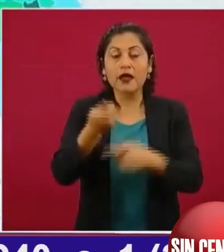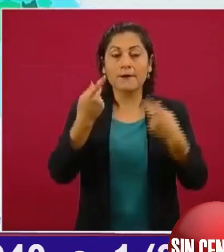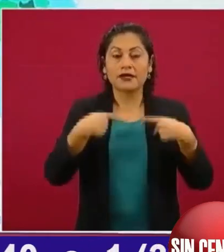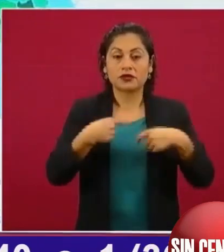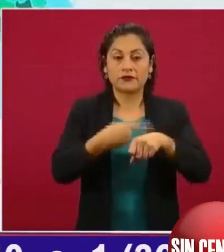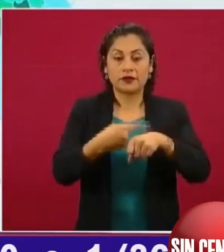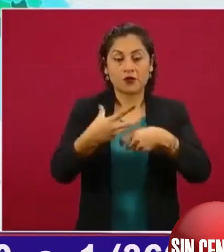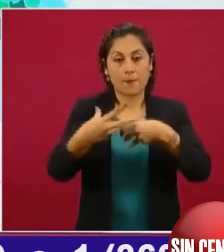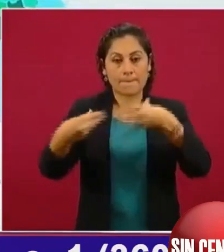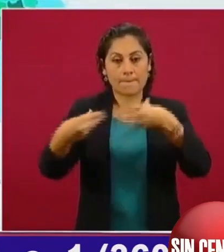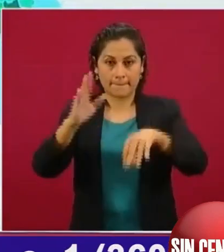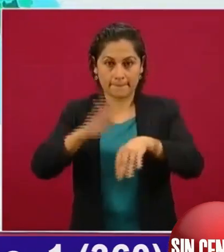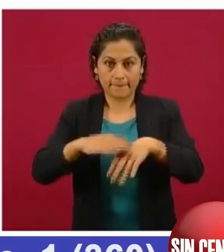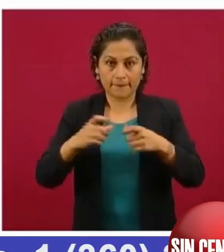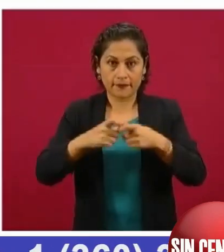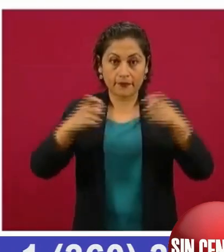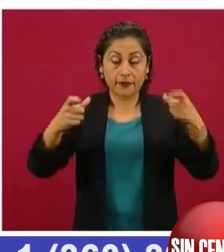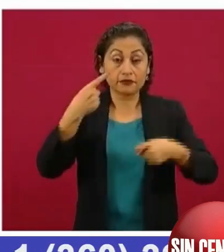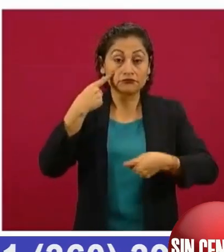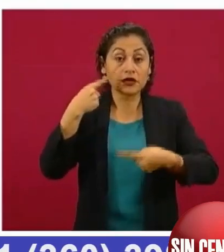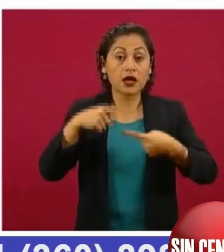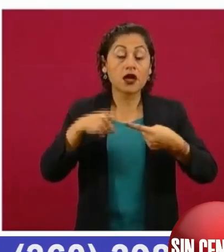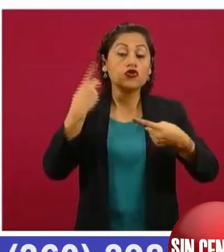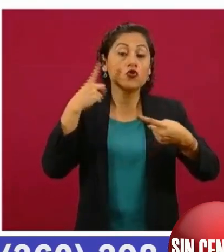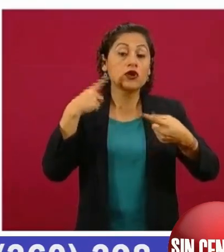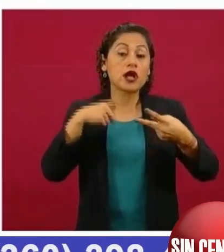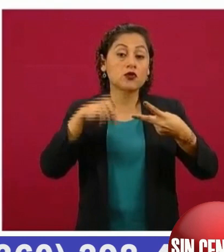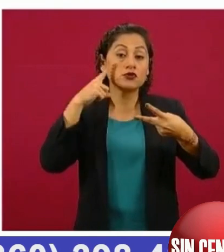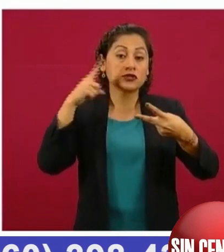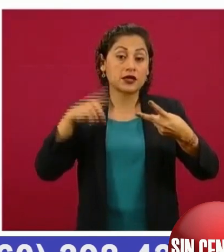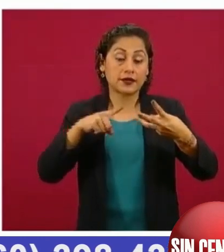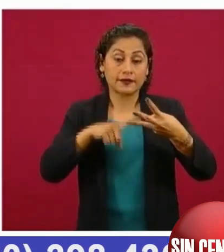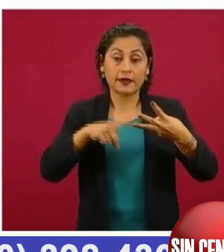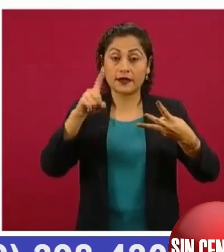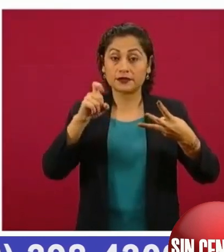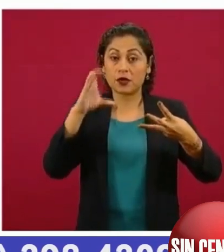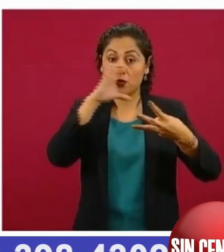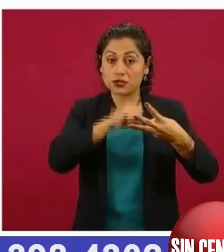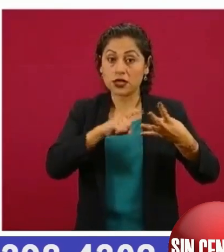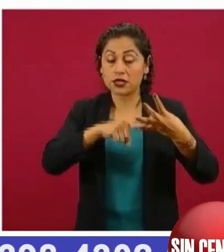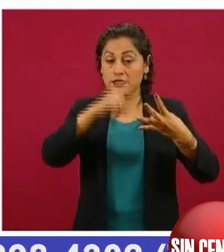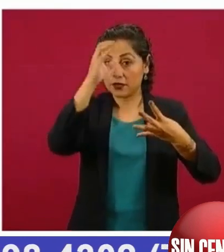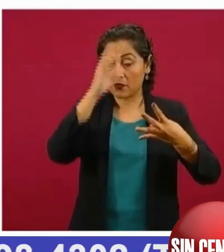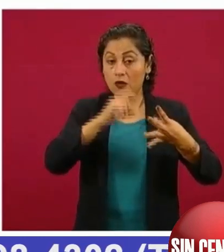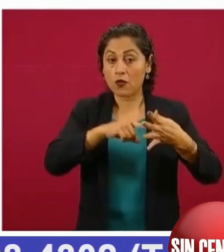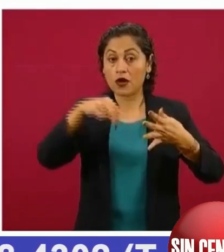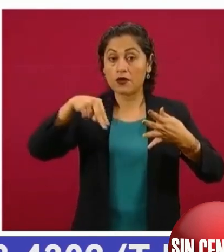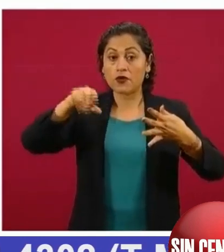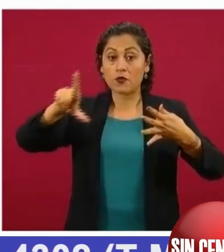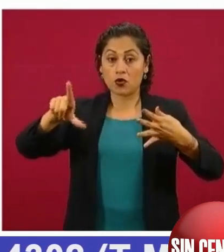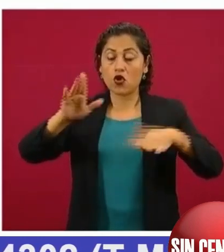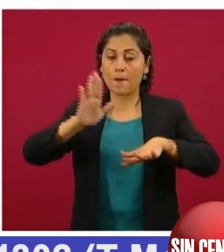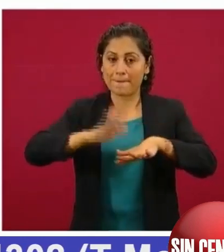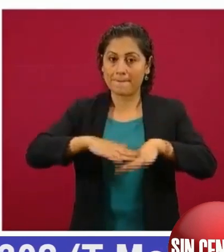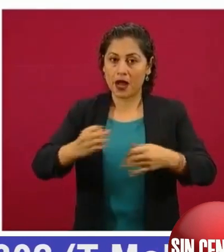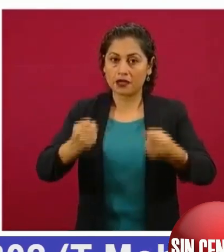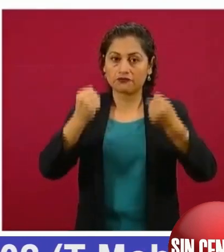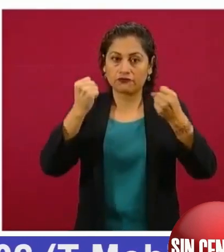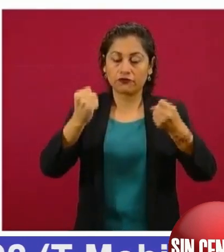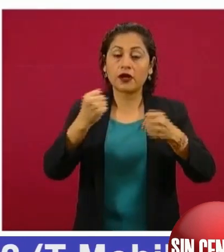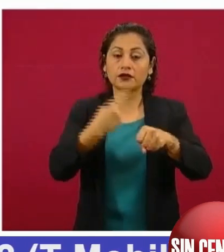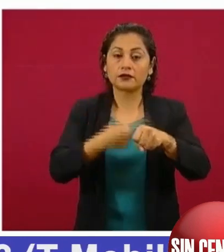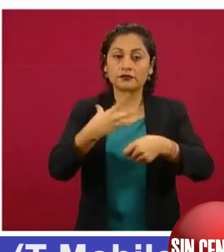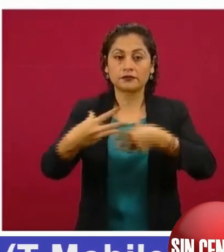y en este momento Durango, Zacatecas, Aguascalientes, Coahuila y Nuevo León son los que tienen la mayor intensidad, junto con Querétaro